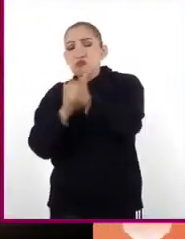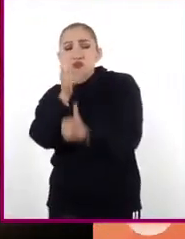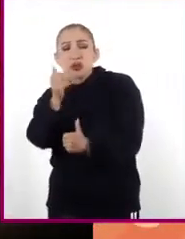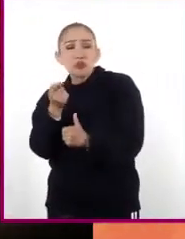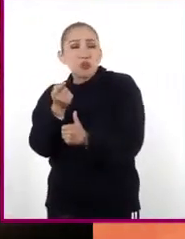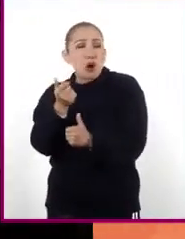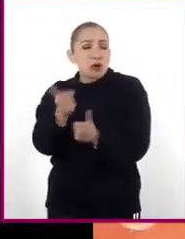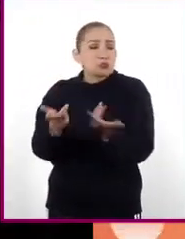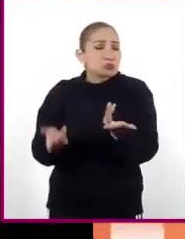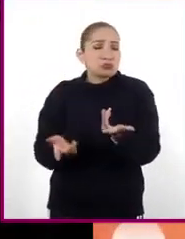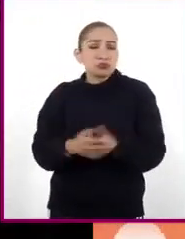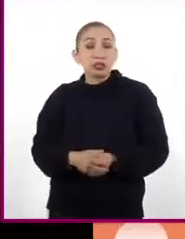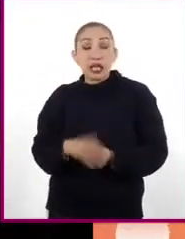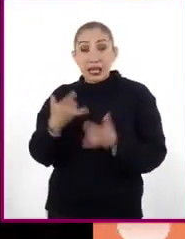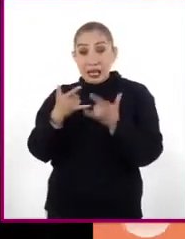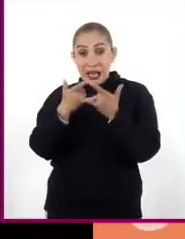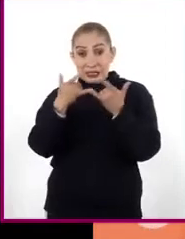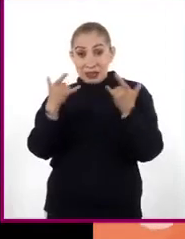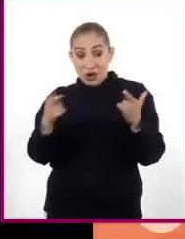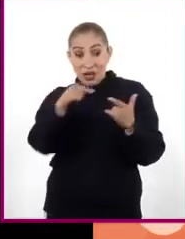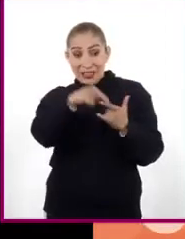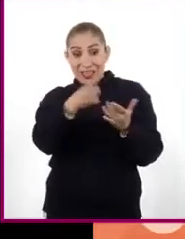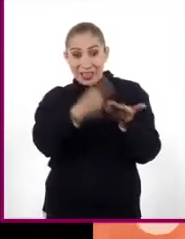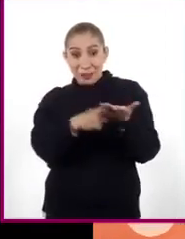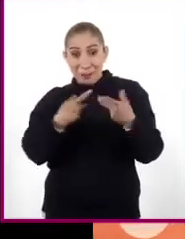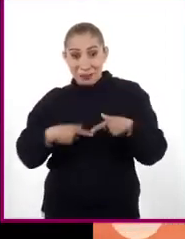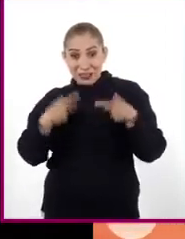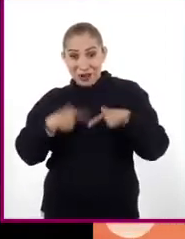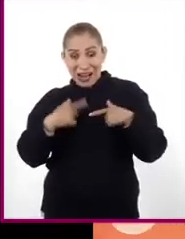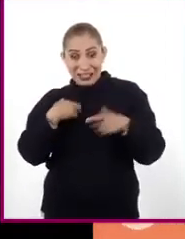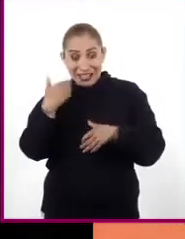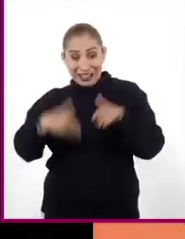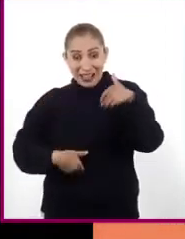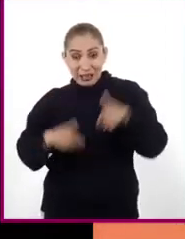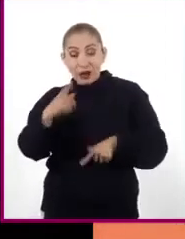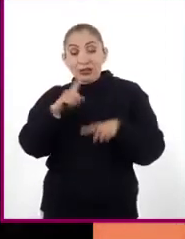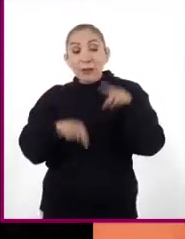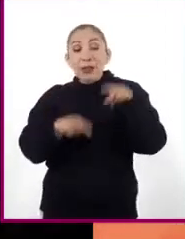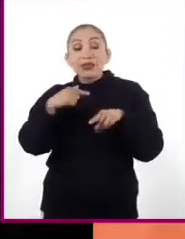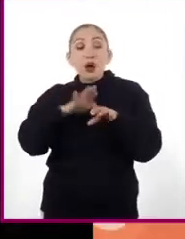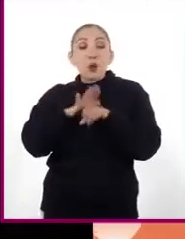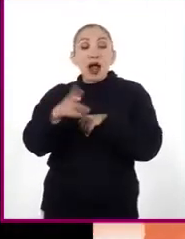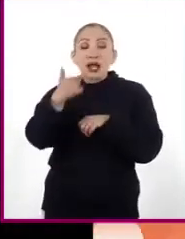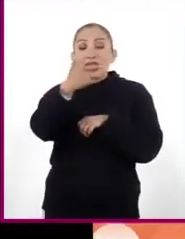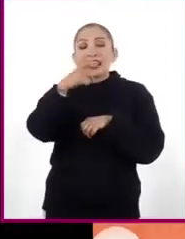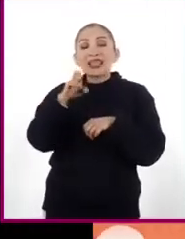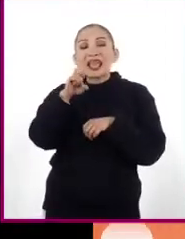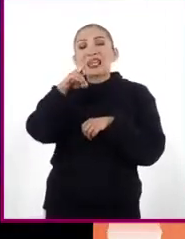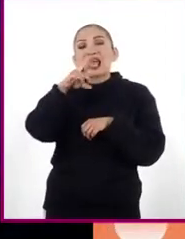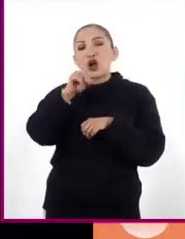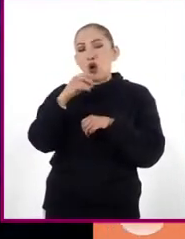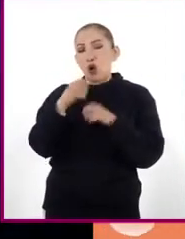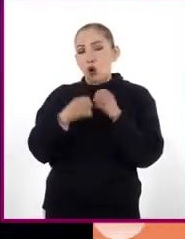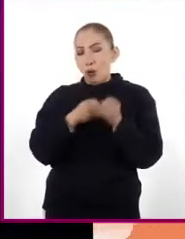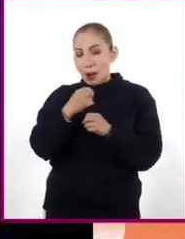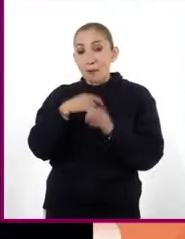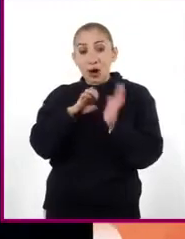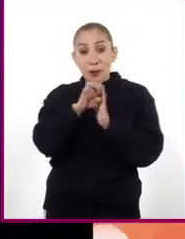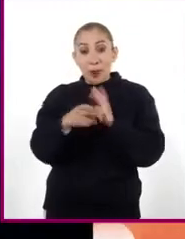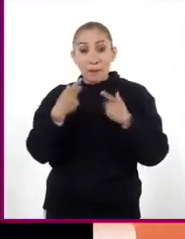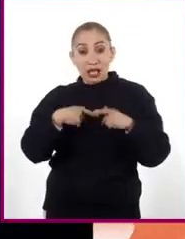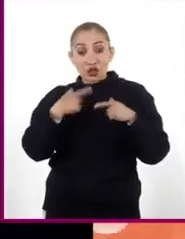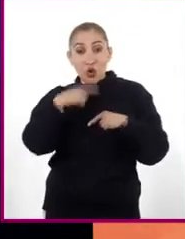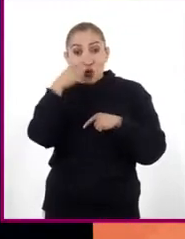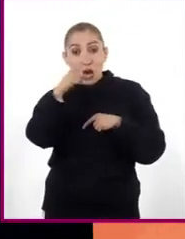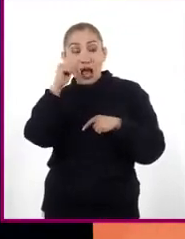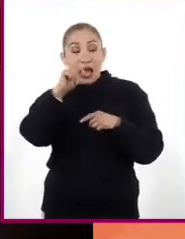pocos sobresaltos. La trayectoria de los personajes será distinta según el género de la obra. Por ejemplo, la del personaje